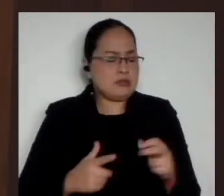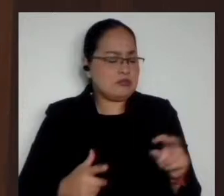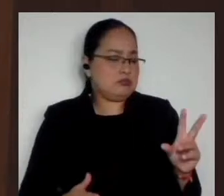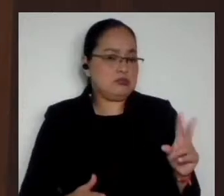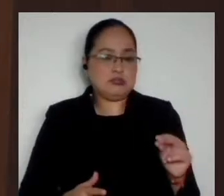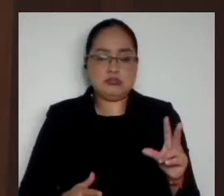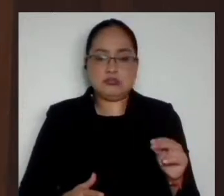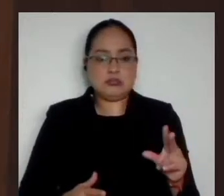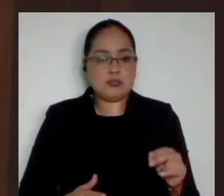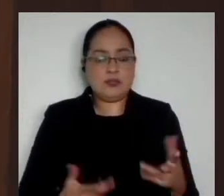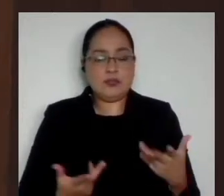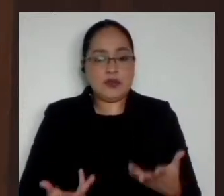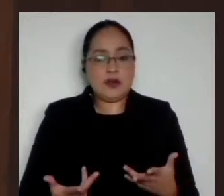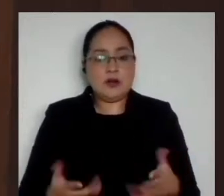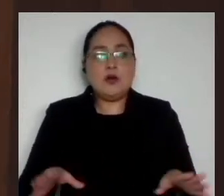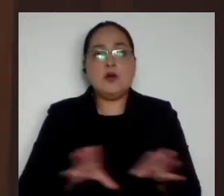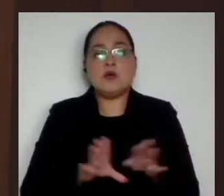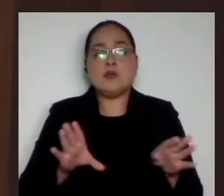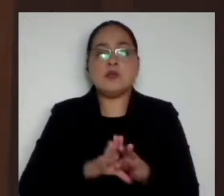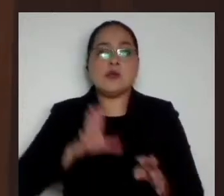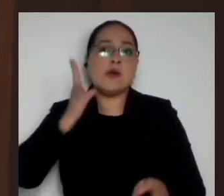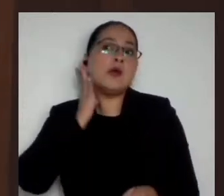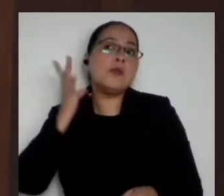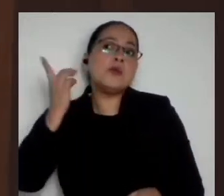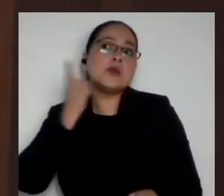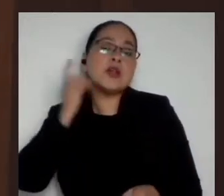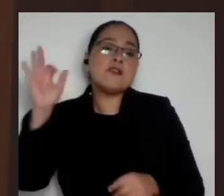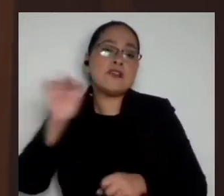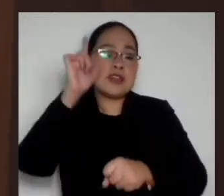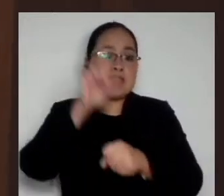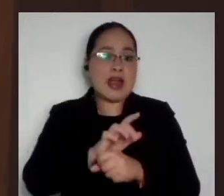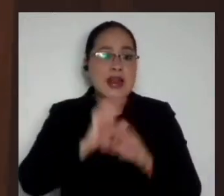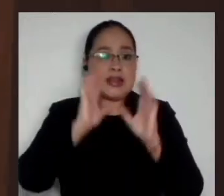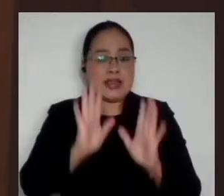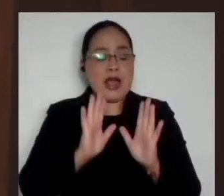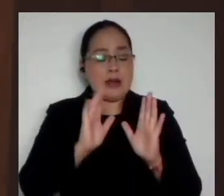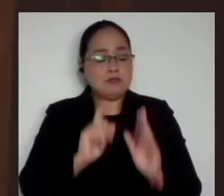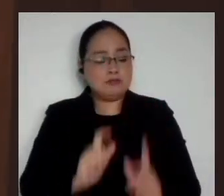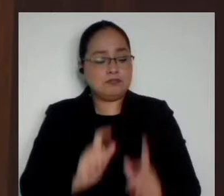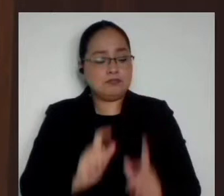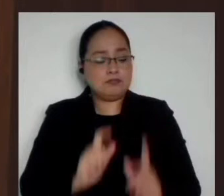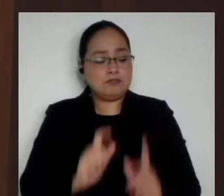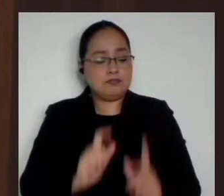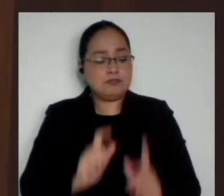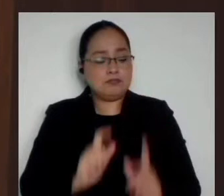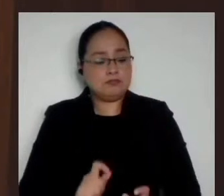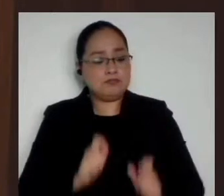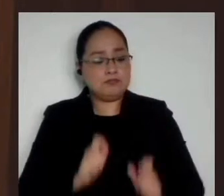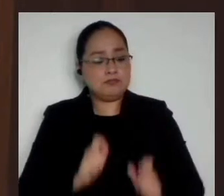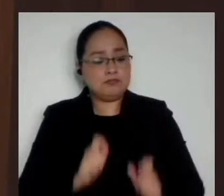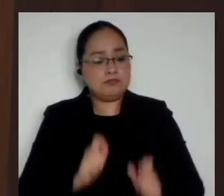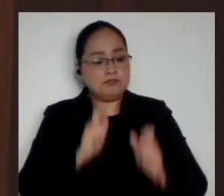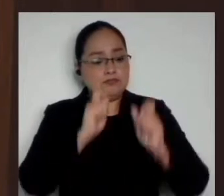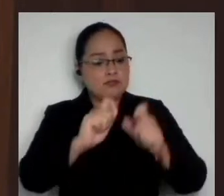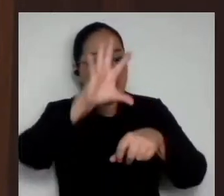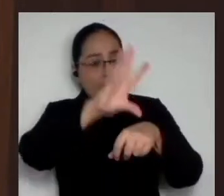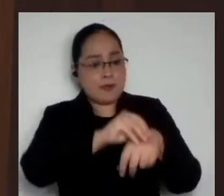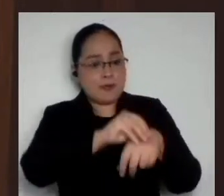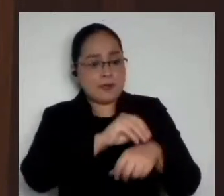que la Cámara Federal le haya autorizado al gobierno federal